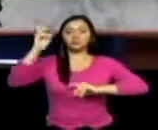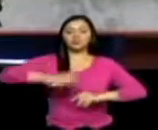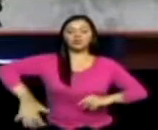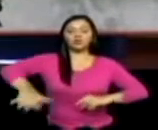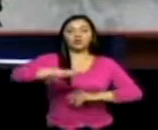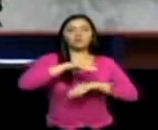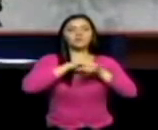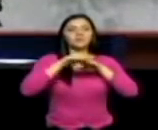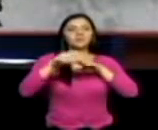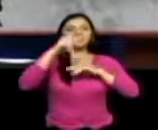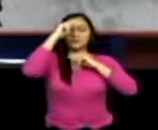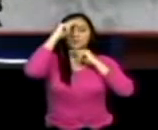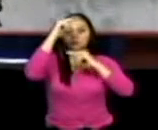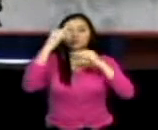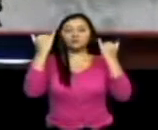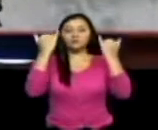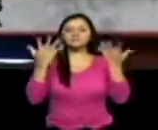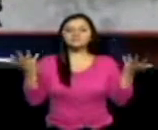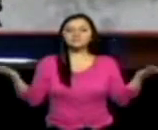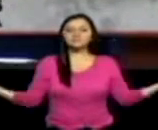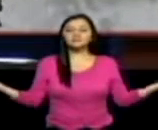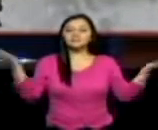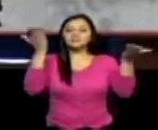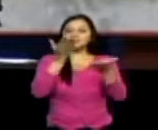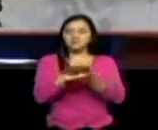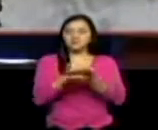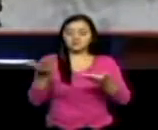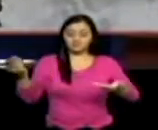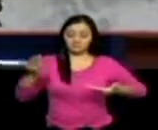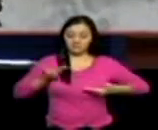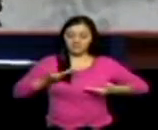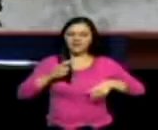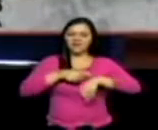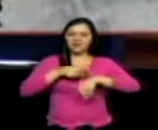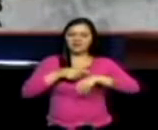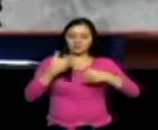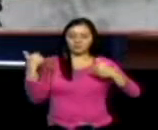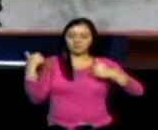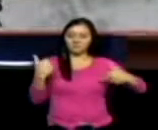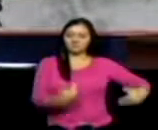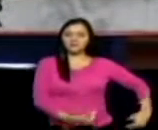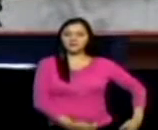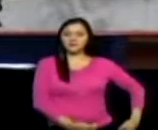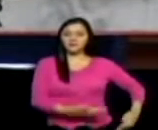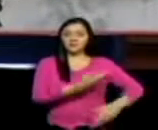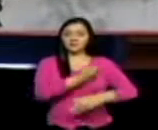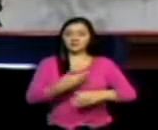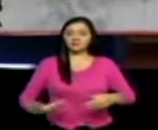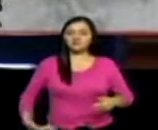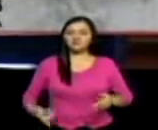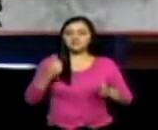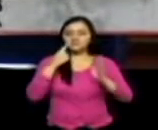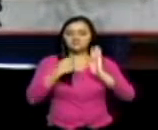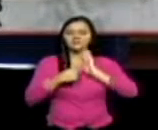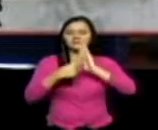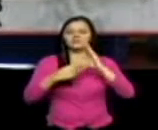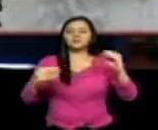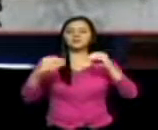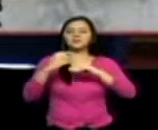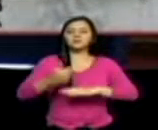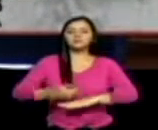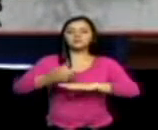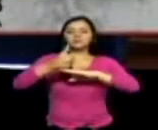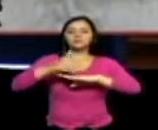para mí un gran honor recibir por breves momentos la banda presidencial que simboliza el mando supremo